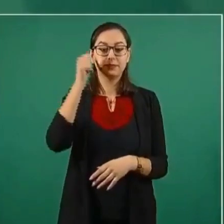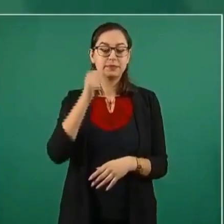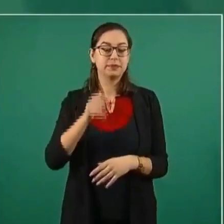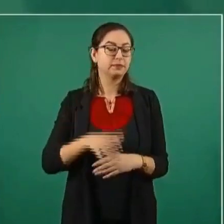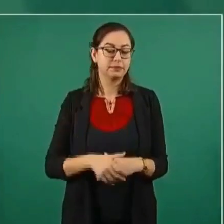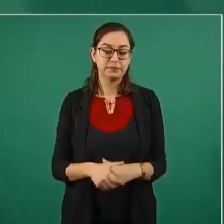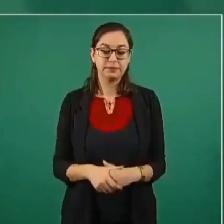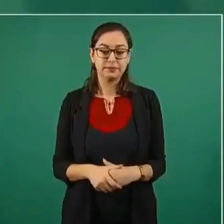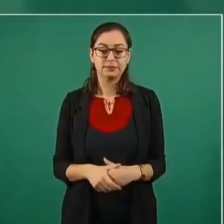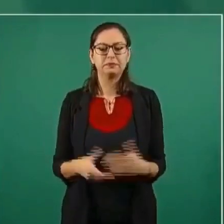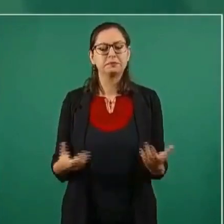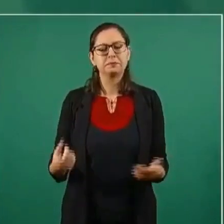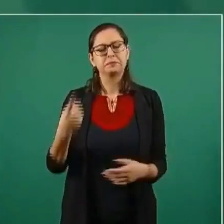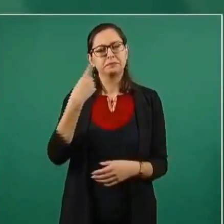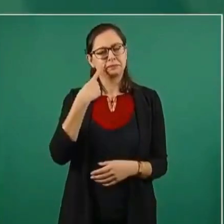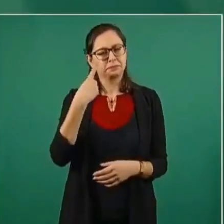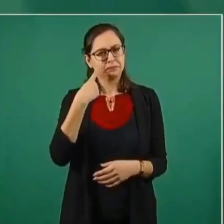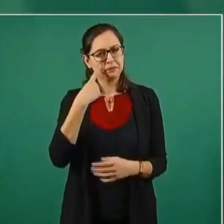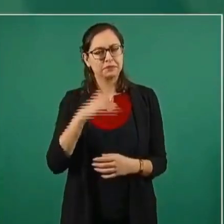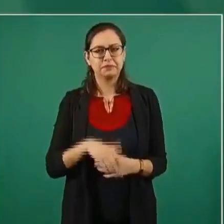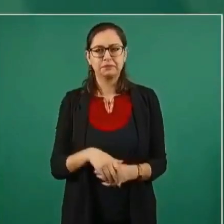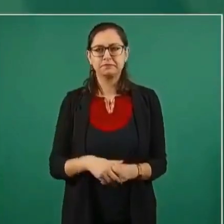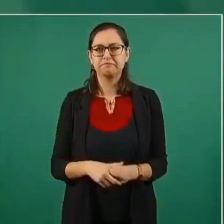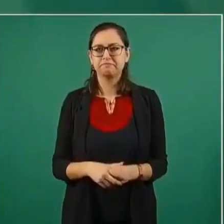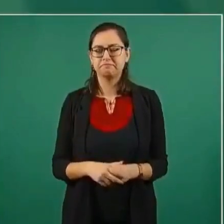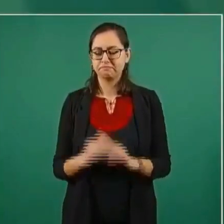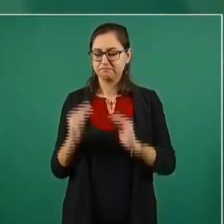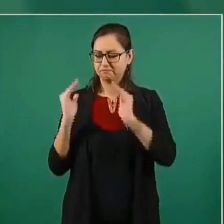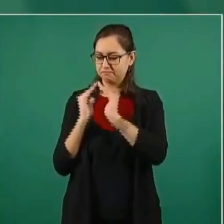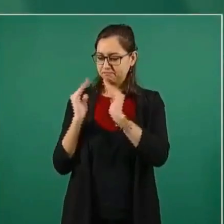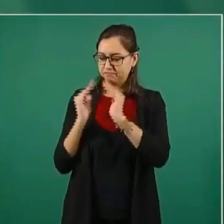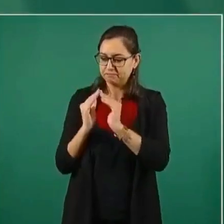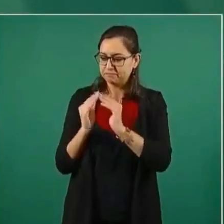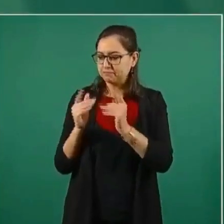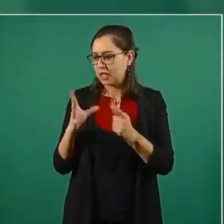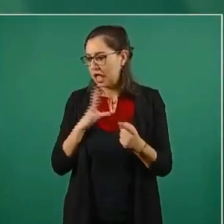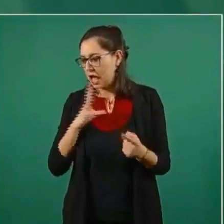con nuestros hijos o nietos.